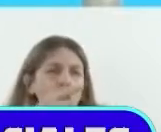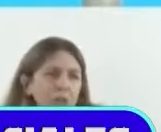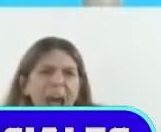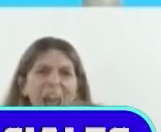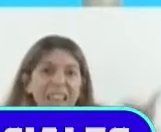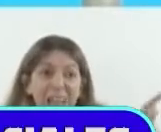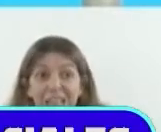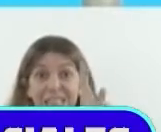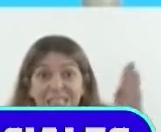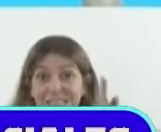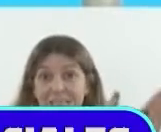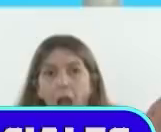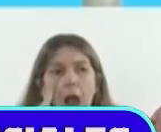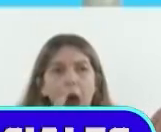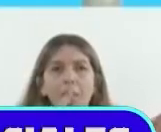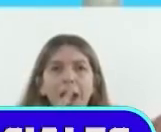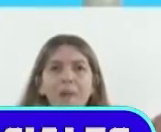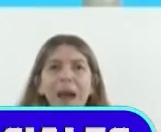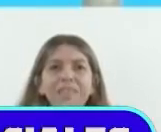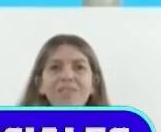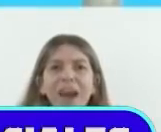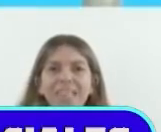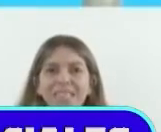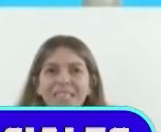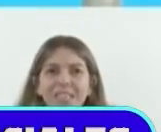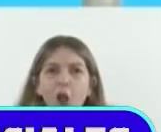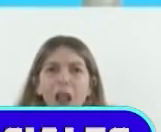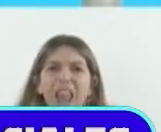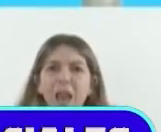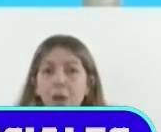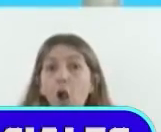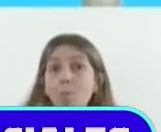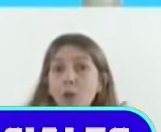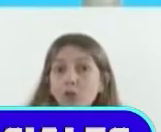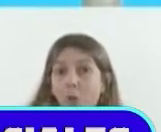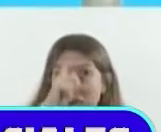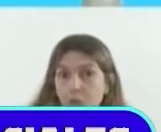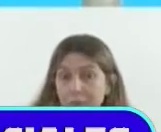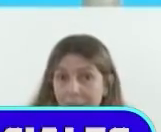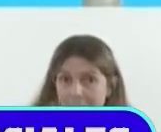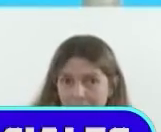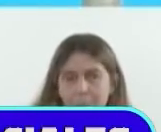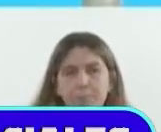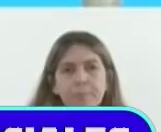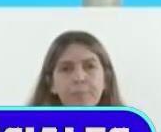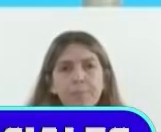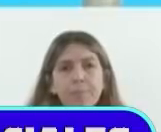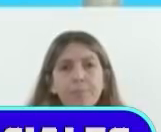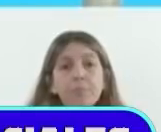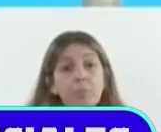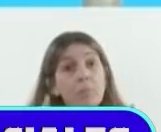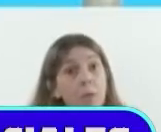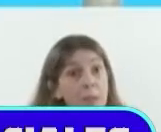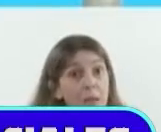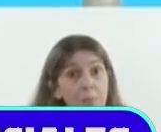aflojando la tensión sanitaria que hoy tiene el sistema hospitalario en la ciudad. Y del mismo